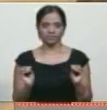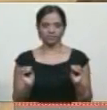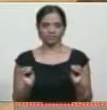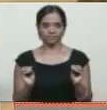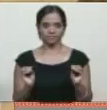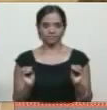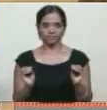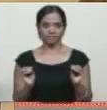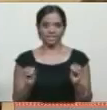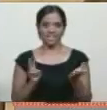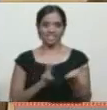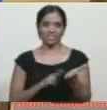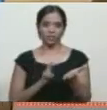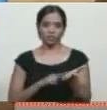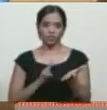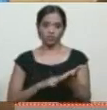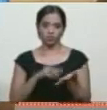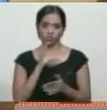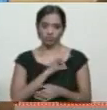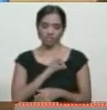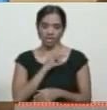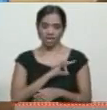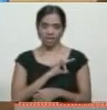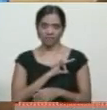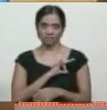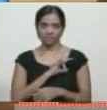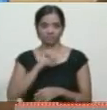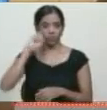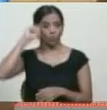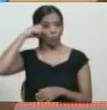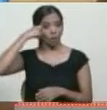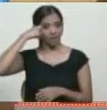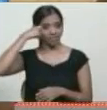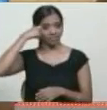en el Seguro Social. Ay, ¿te acuerdas?